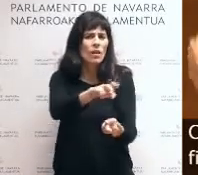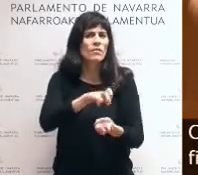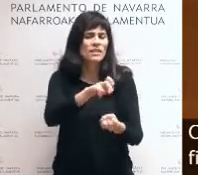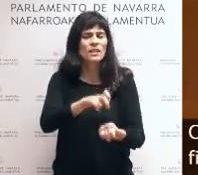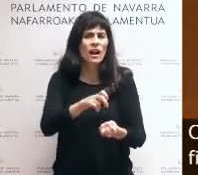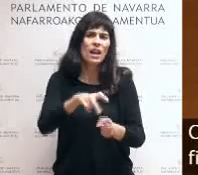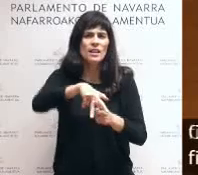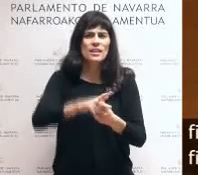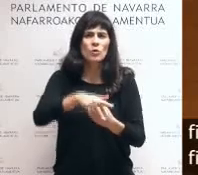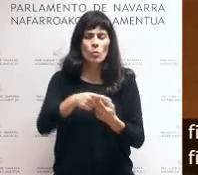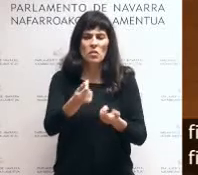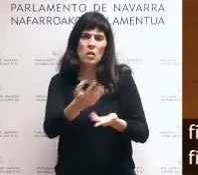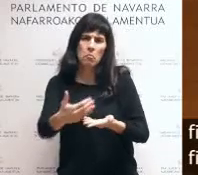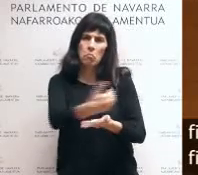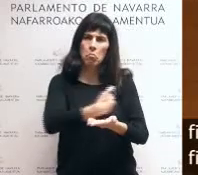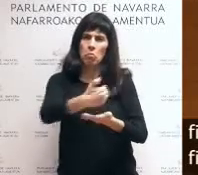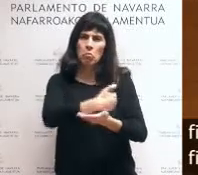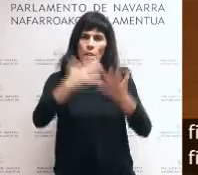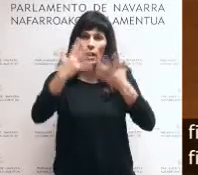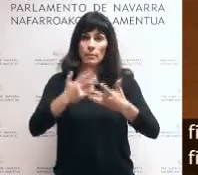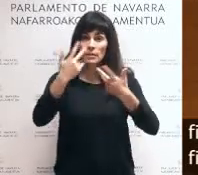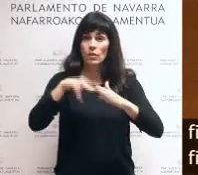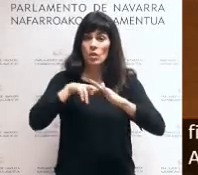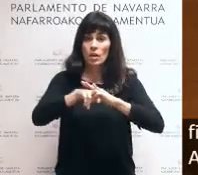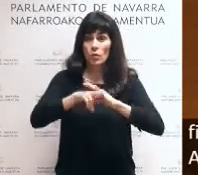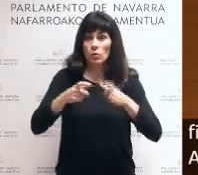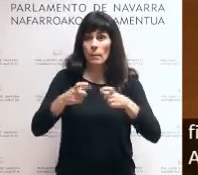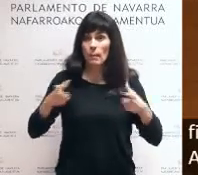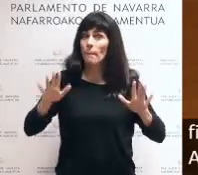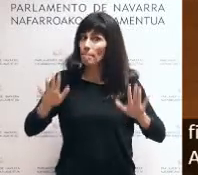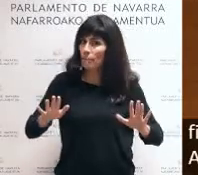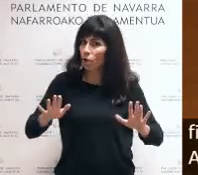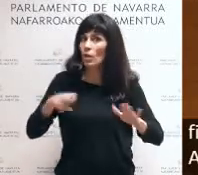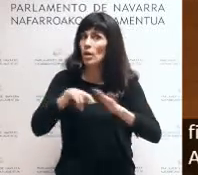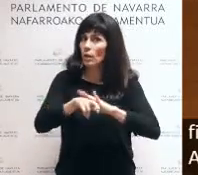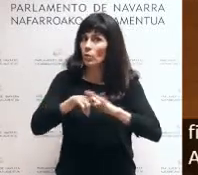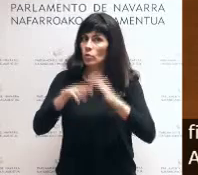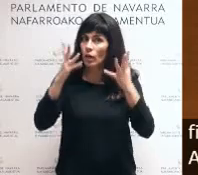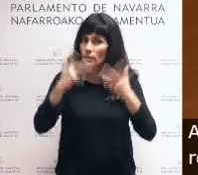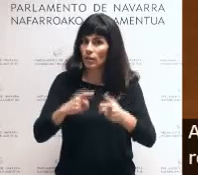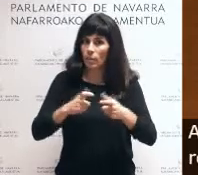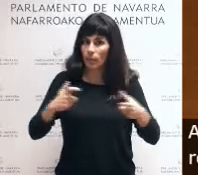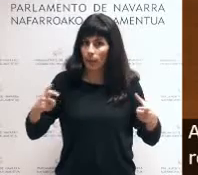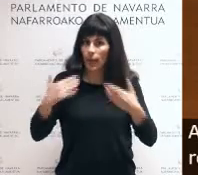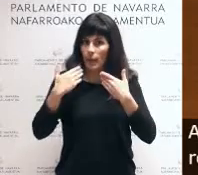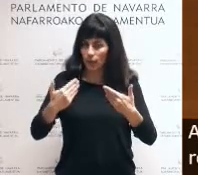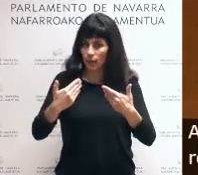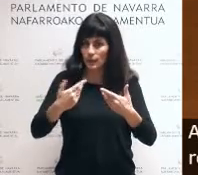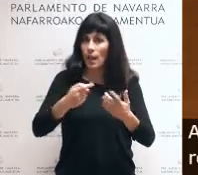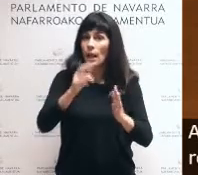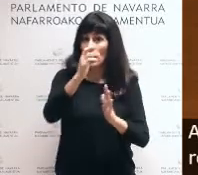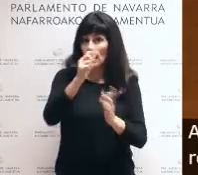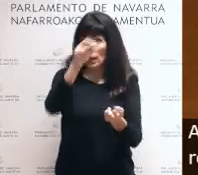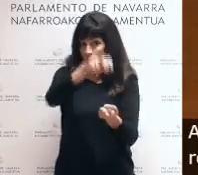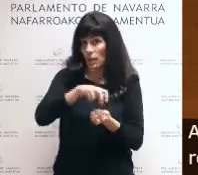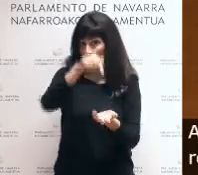para que la Administración disponga de más recursos. Y cuando aumentan los recursos de la Administración, gracias a incrementar los impuestos a la